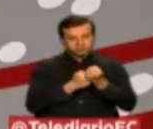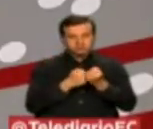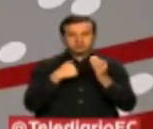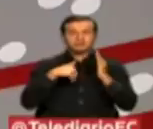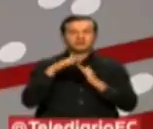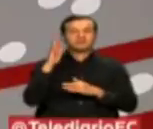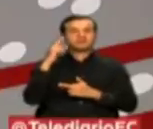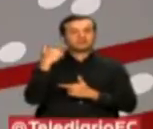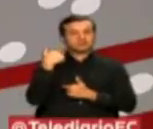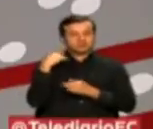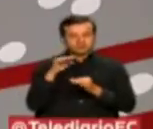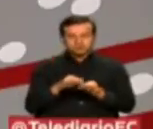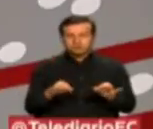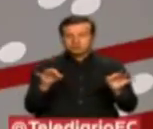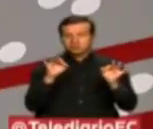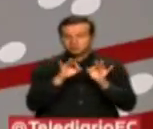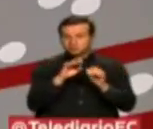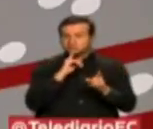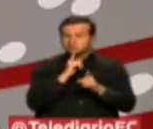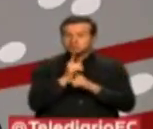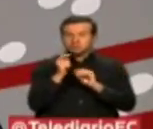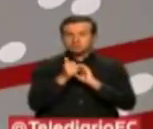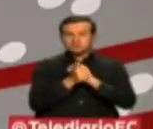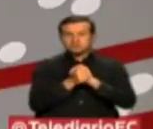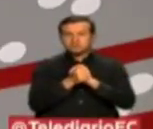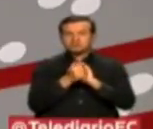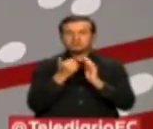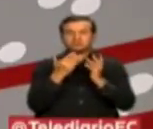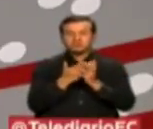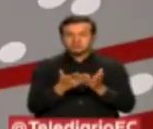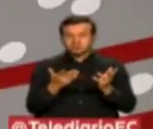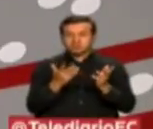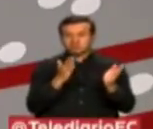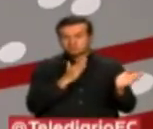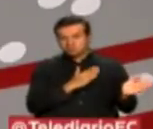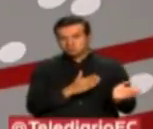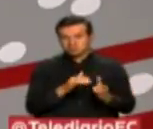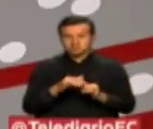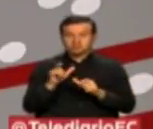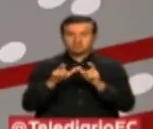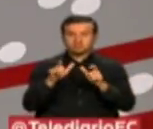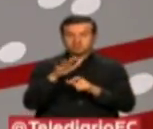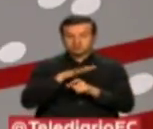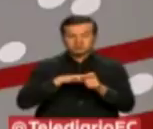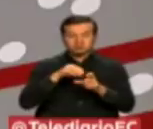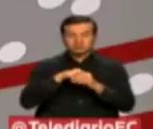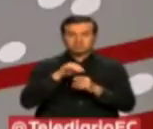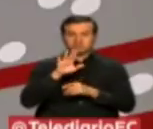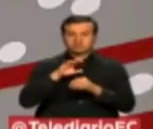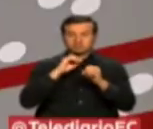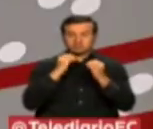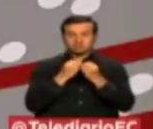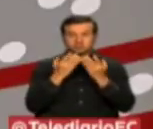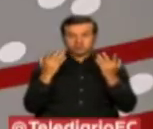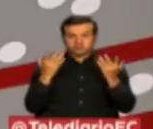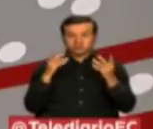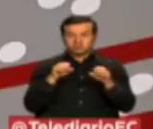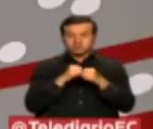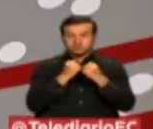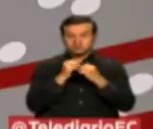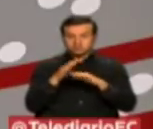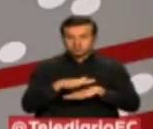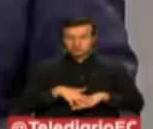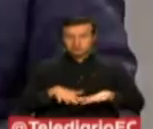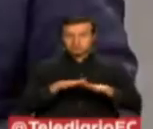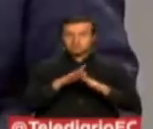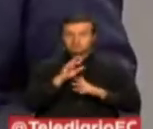mayor responsabilidad continental con las islas, porque Galápagos está haciendo su parte con su población y con sus organizaciones y con su sociedad y sus